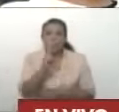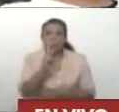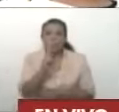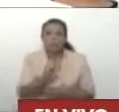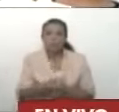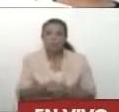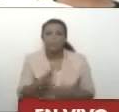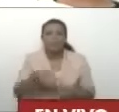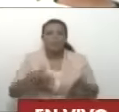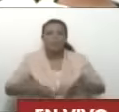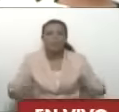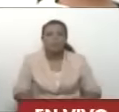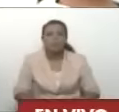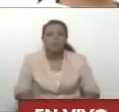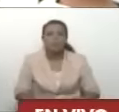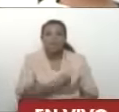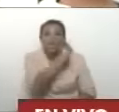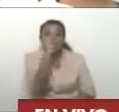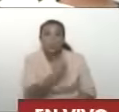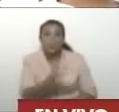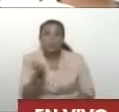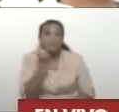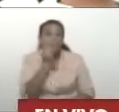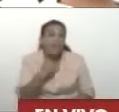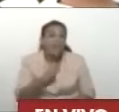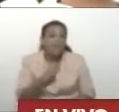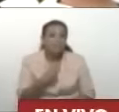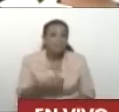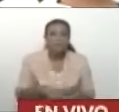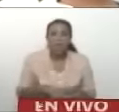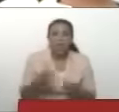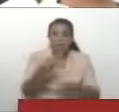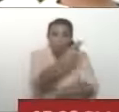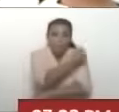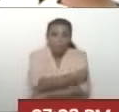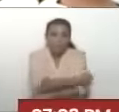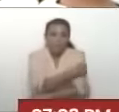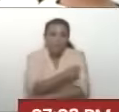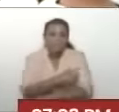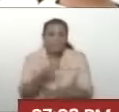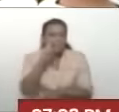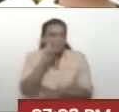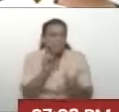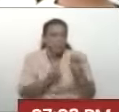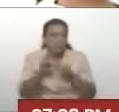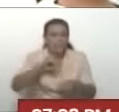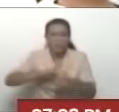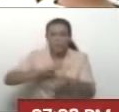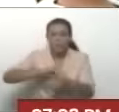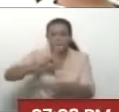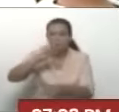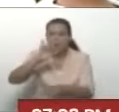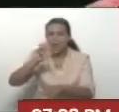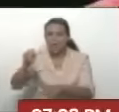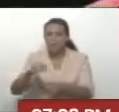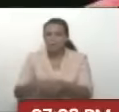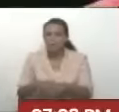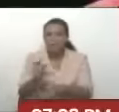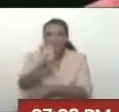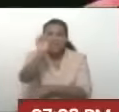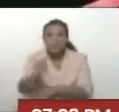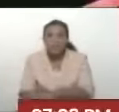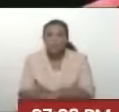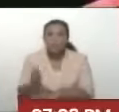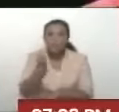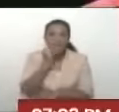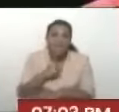¿Dónde naciste? Yo soy del sur de Valencia, parroquia Miguel Peña. Nací en el Hospital Materno-Infantil Doctor José María Vargas del sur de Valencia. Bueno, para que ustedes